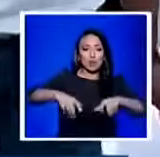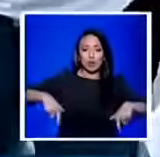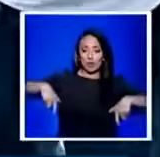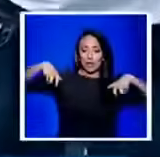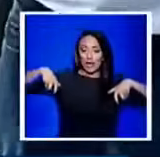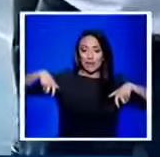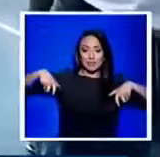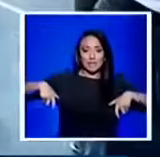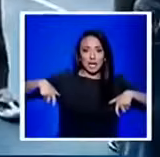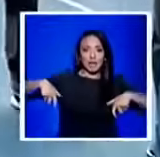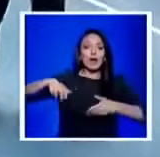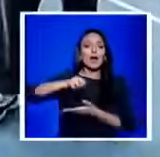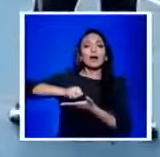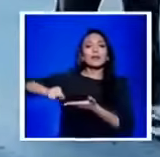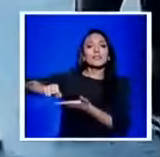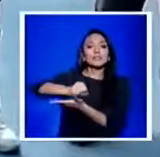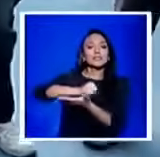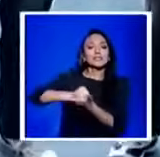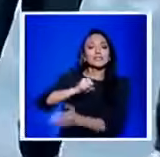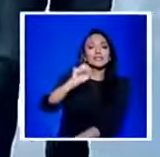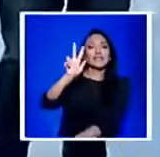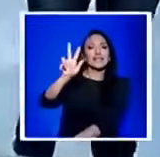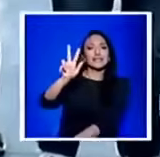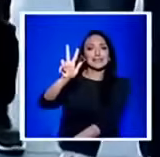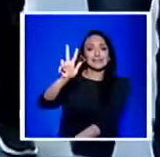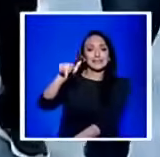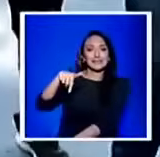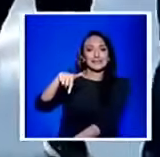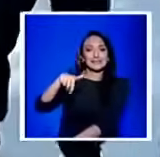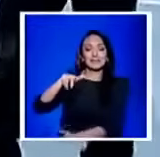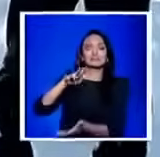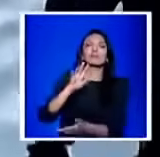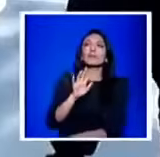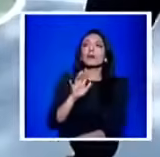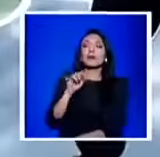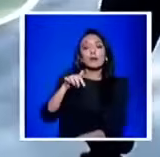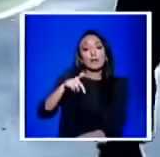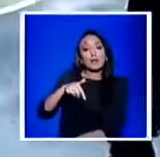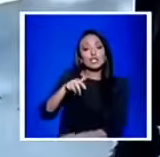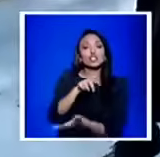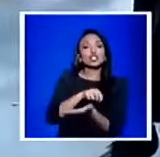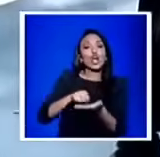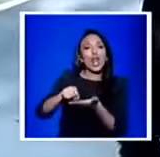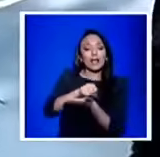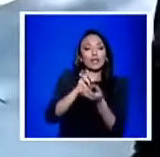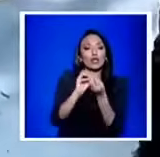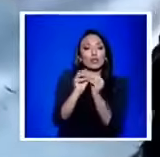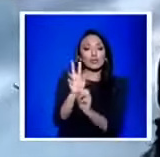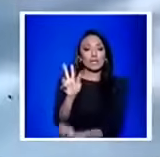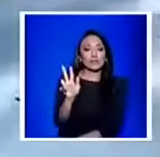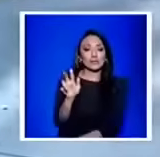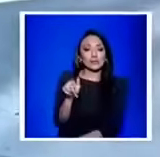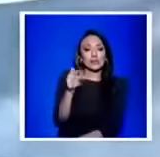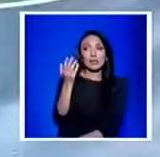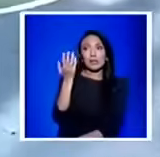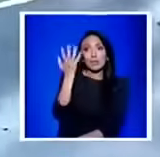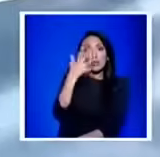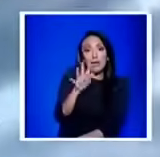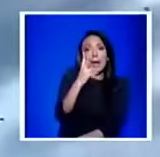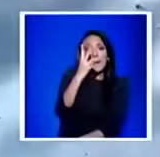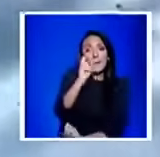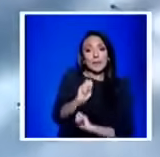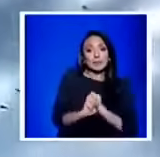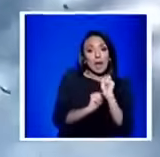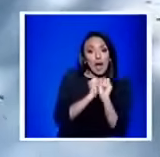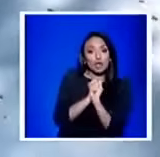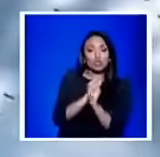3. La cancha fue pavimentada nuevamente después de más de 20 años. La cancha